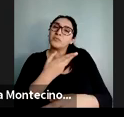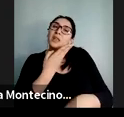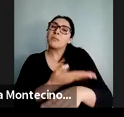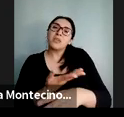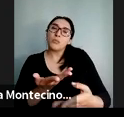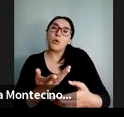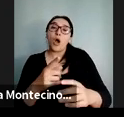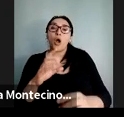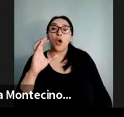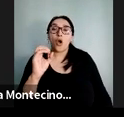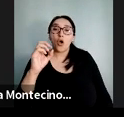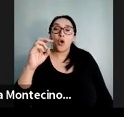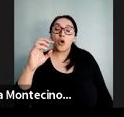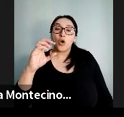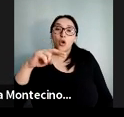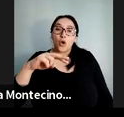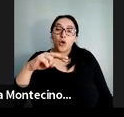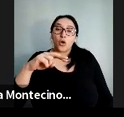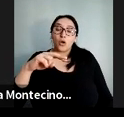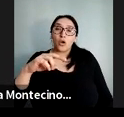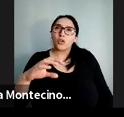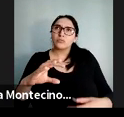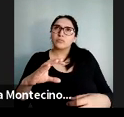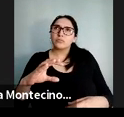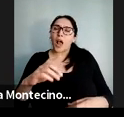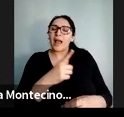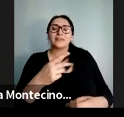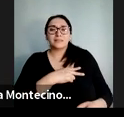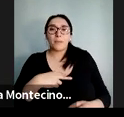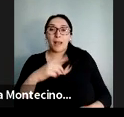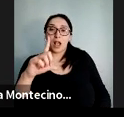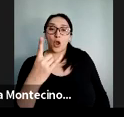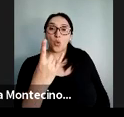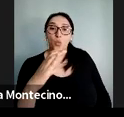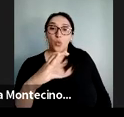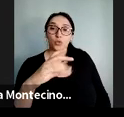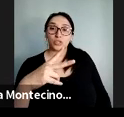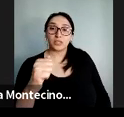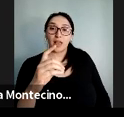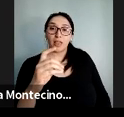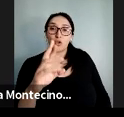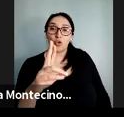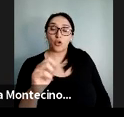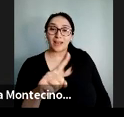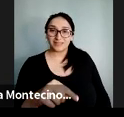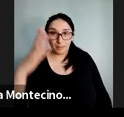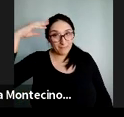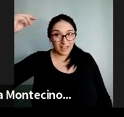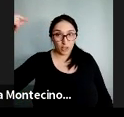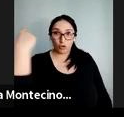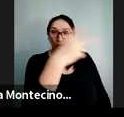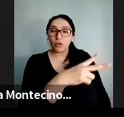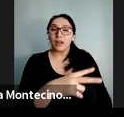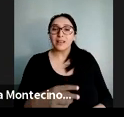a la organización Luchadoras México. Bueno, en la presentación está la info, pero también pueden visitar nuestras redes y la van a